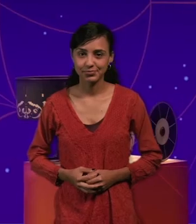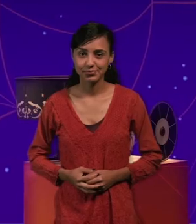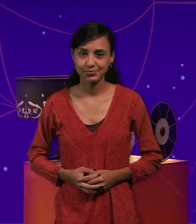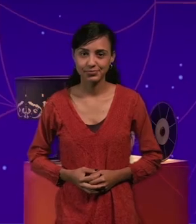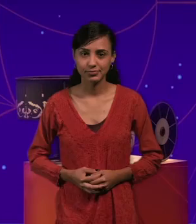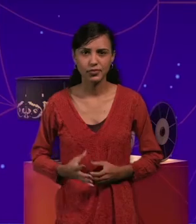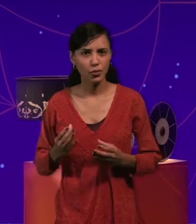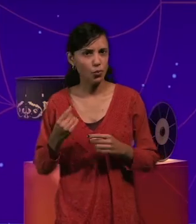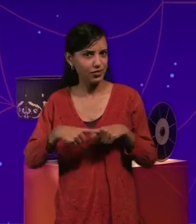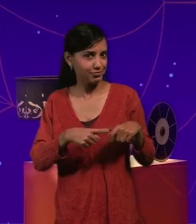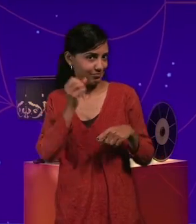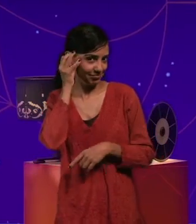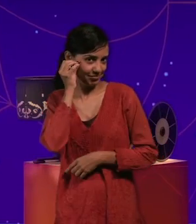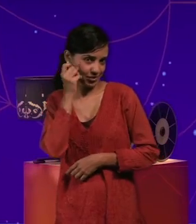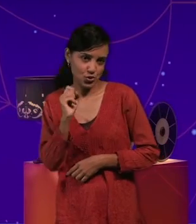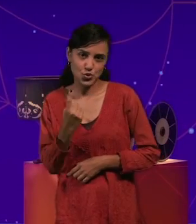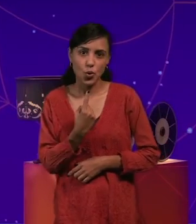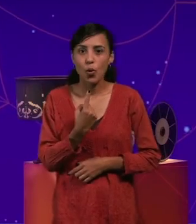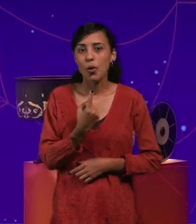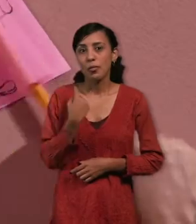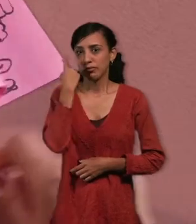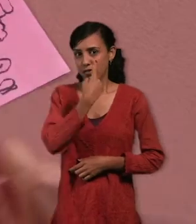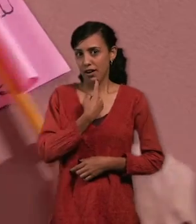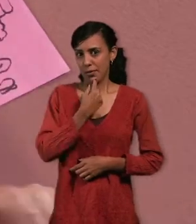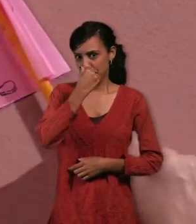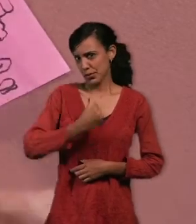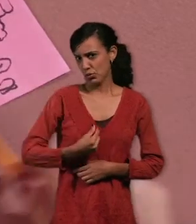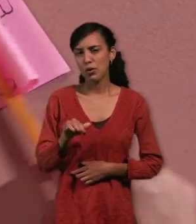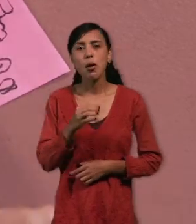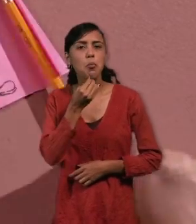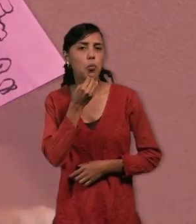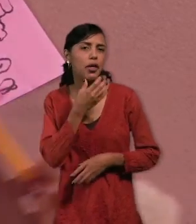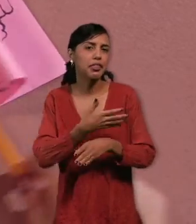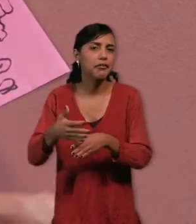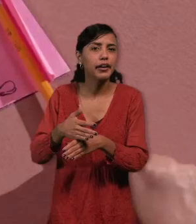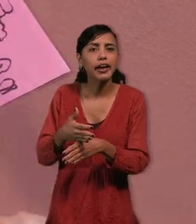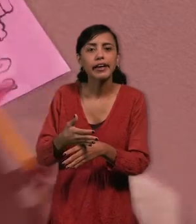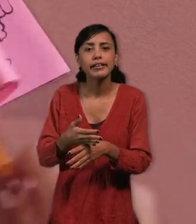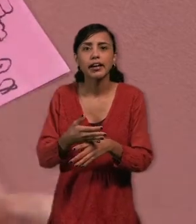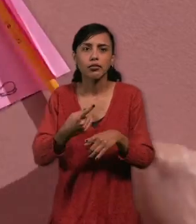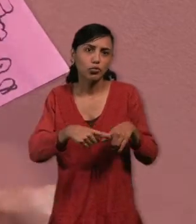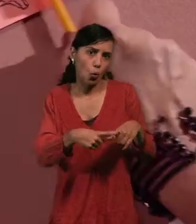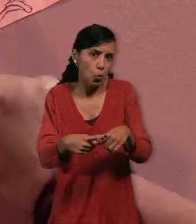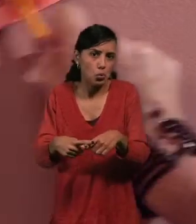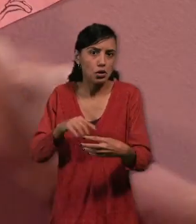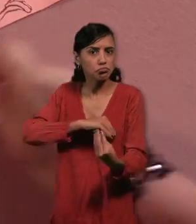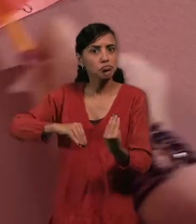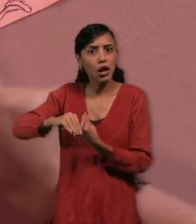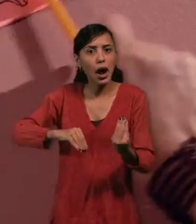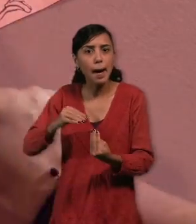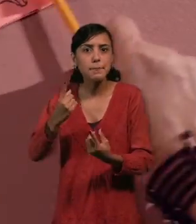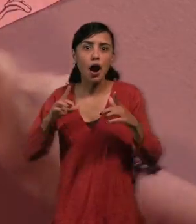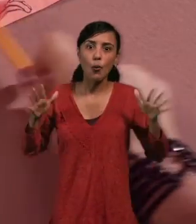Hay muchas opciones. No solo tenemos que representar figuras humanas, también podemos representar un objeto que cambia, algo